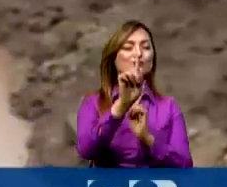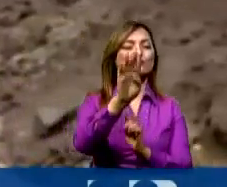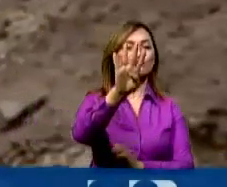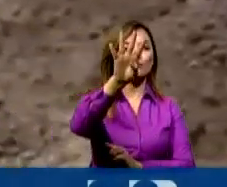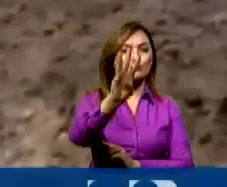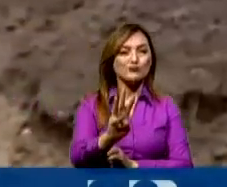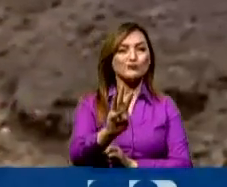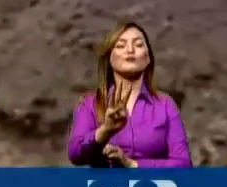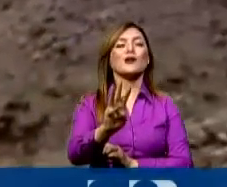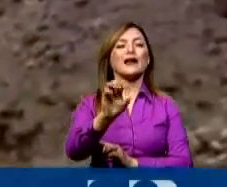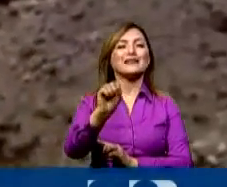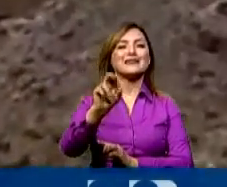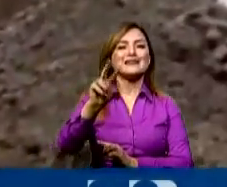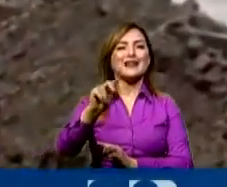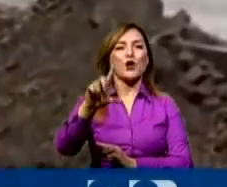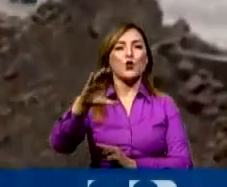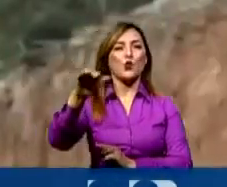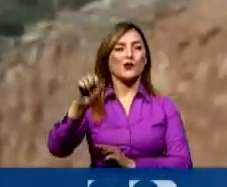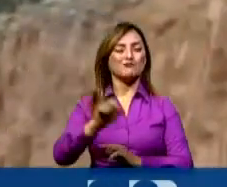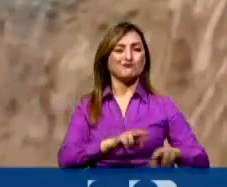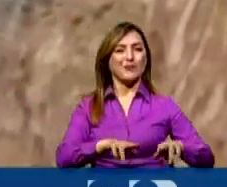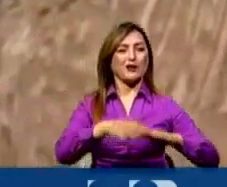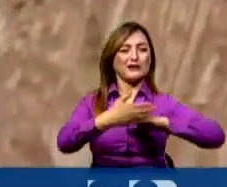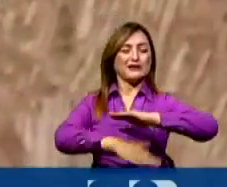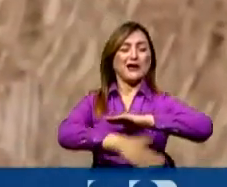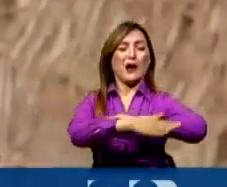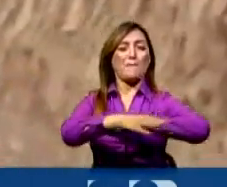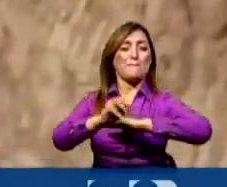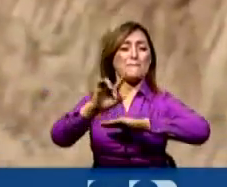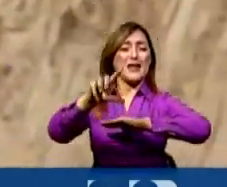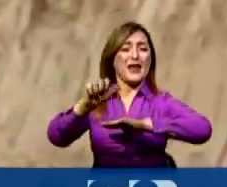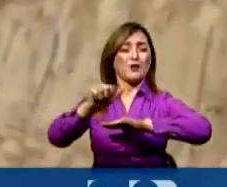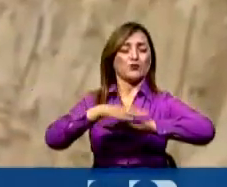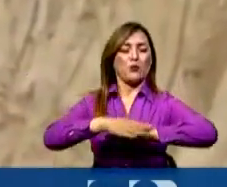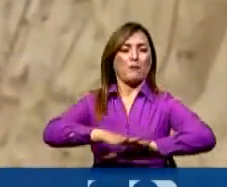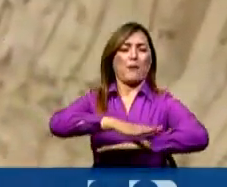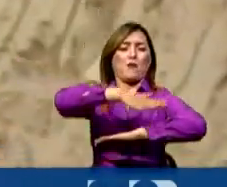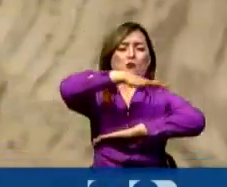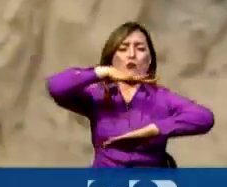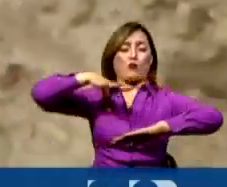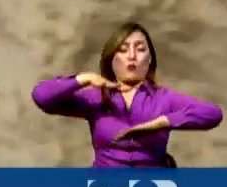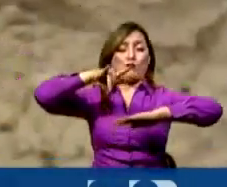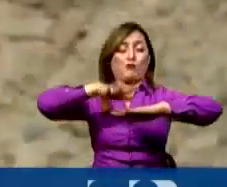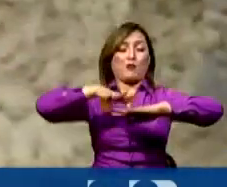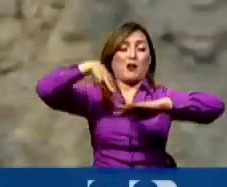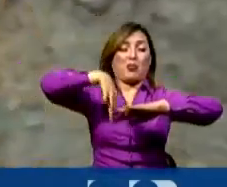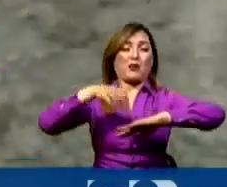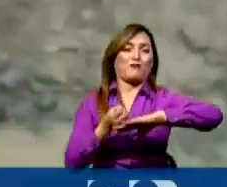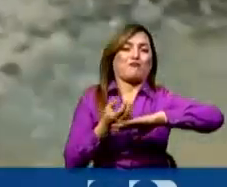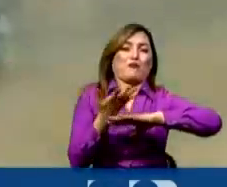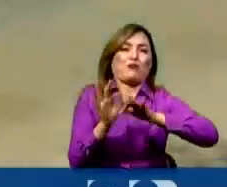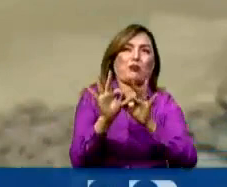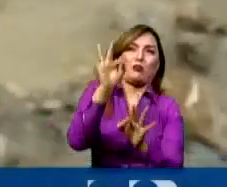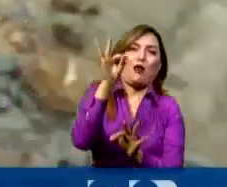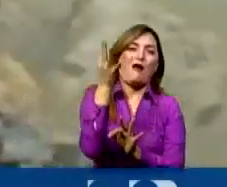Lucas, el desbordamiento de la quebrada Mila taponó la alcantarilla que provocó un embalse que alcanzó 14 metros de altura y 50